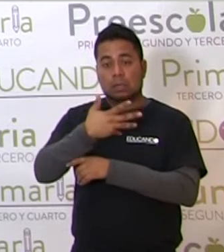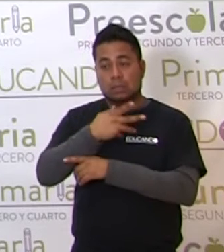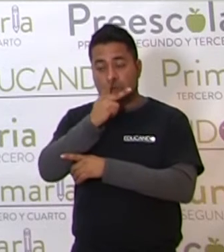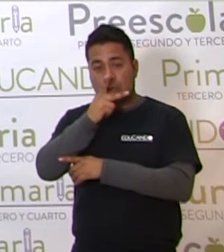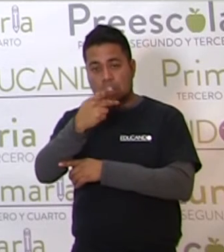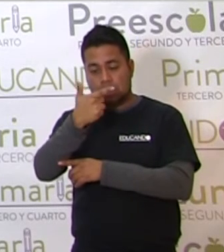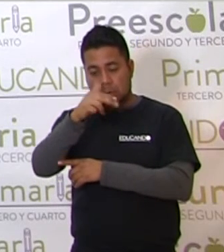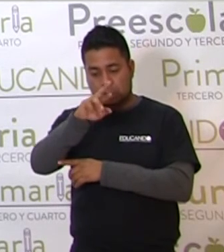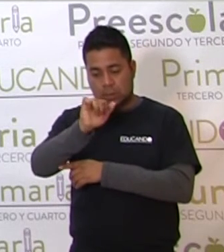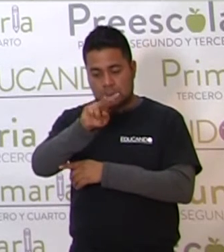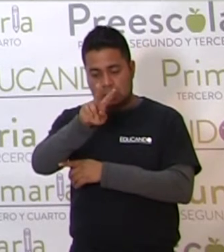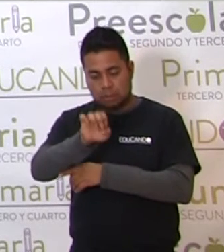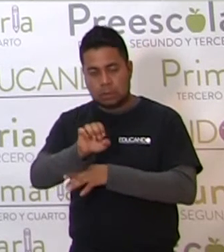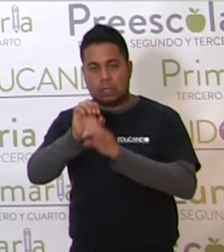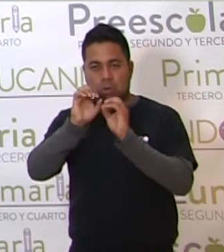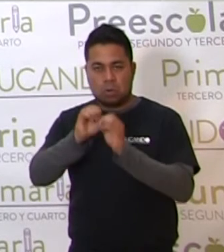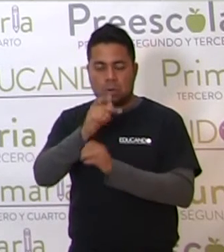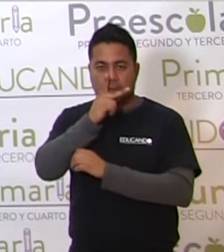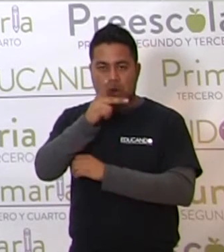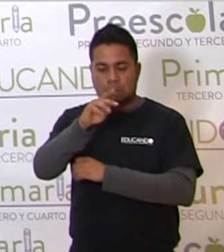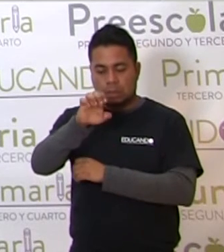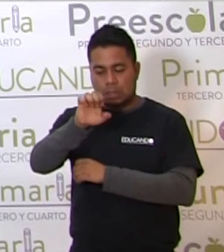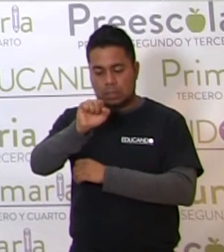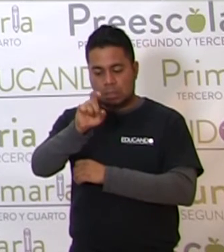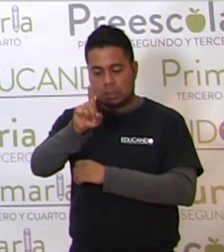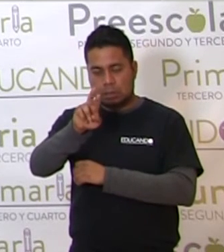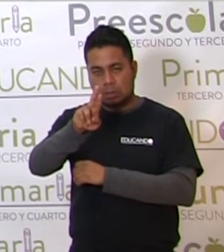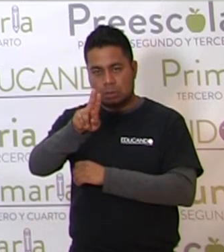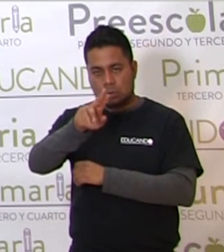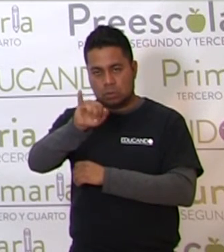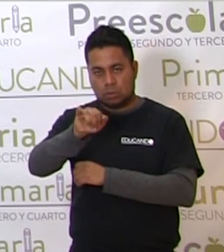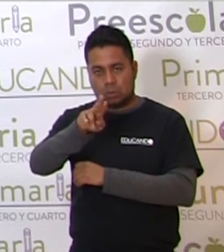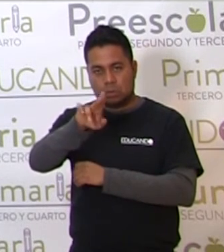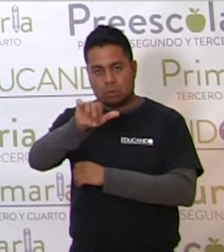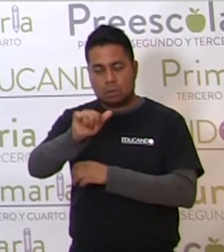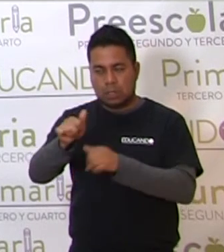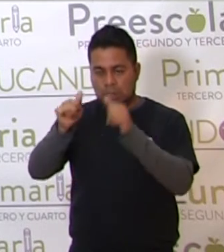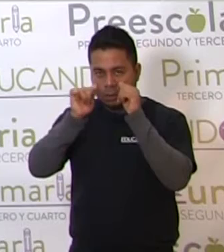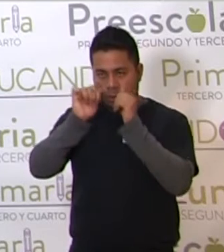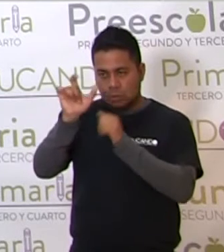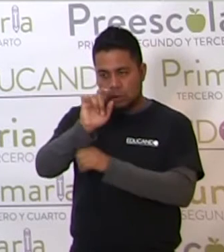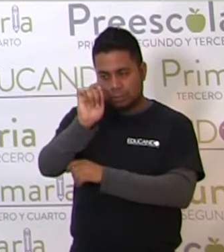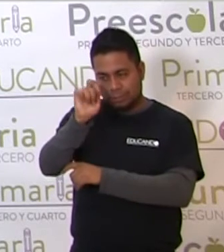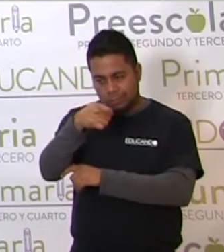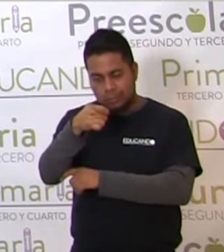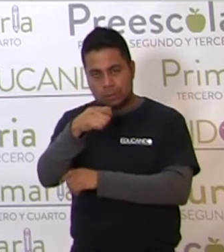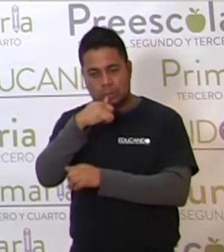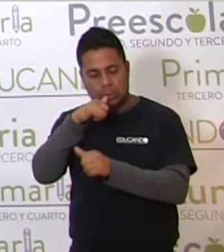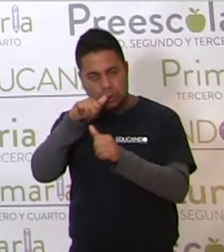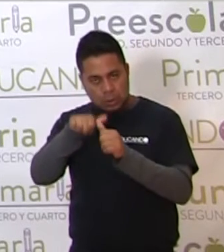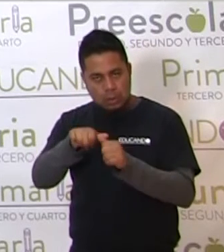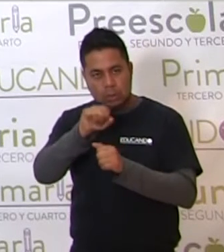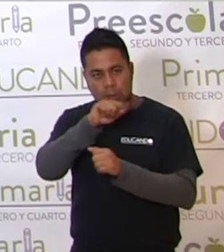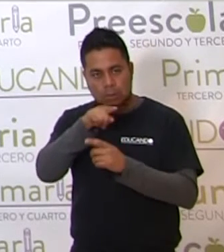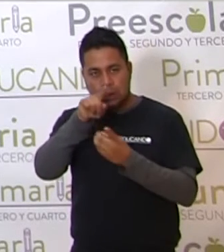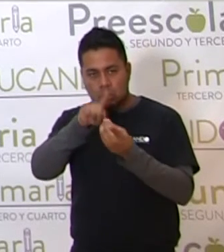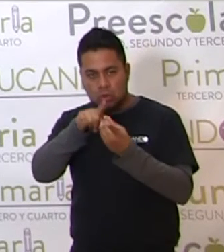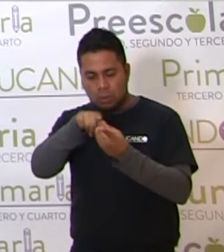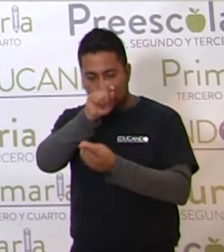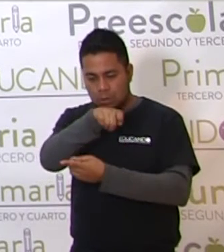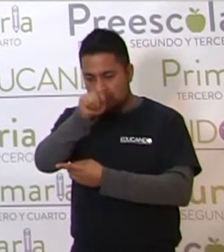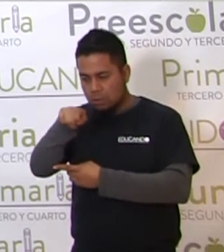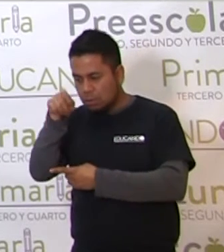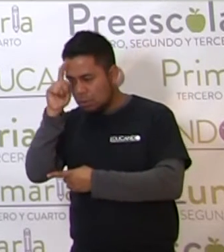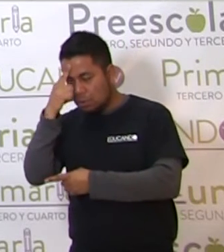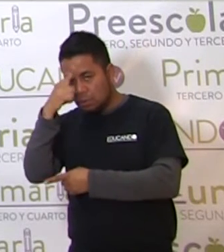es esdrújula mucha atención con la tilde en la letra y sobre todo la ubicación para